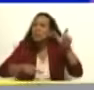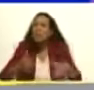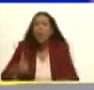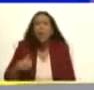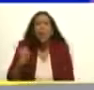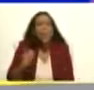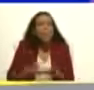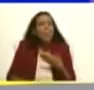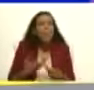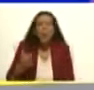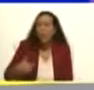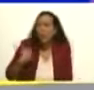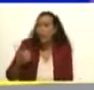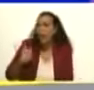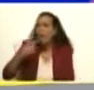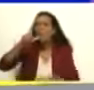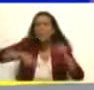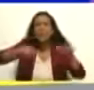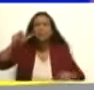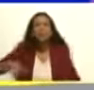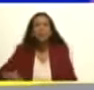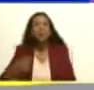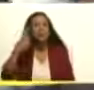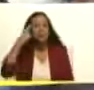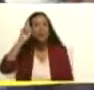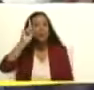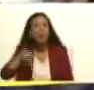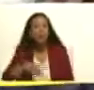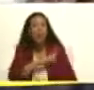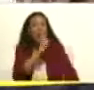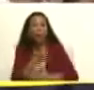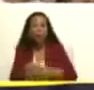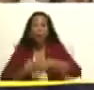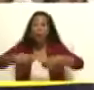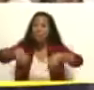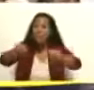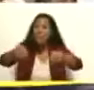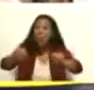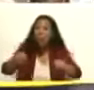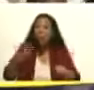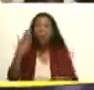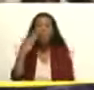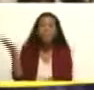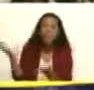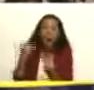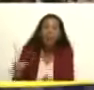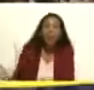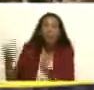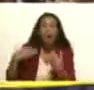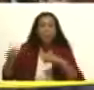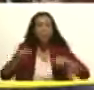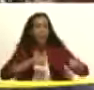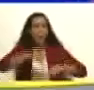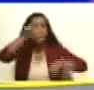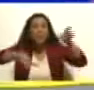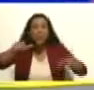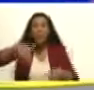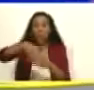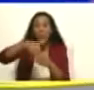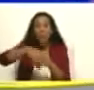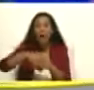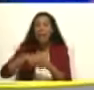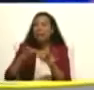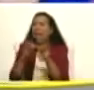sea quien sea. Hemos activado, presidente, para que sepa también la fuerza motorizada que nos está ayudando para mover a los votantes